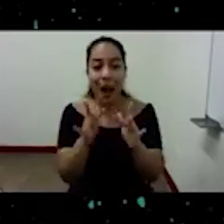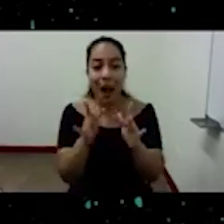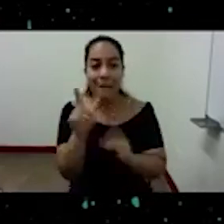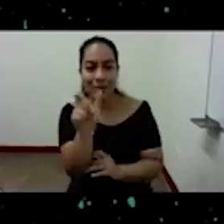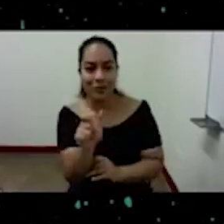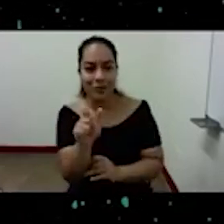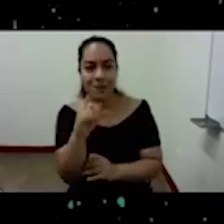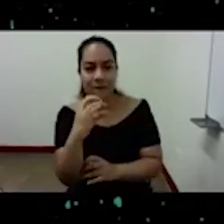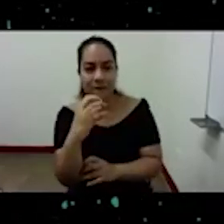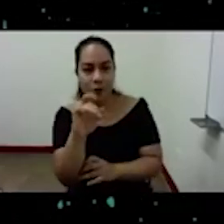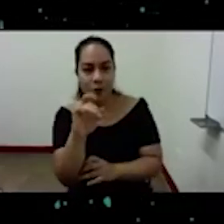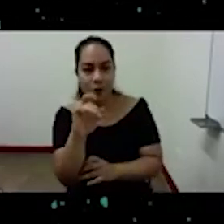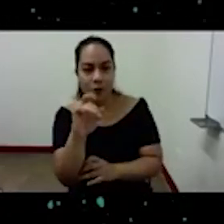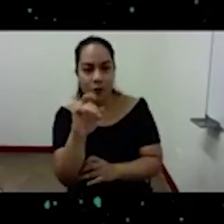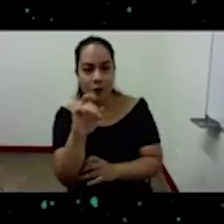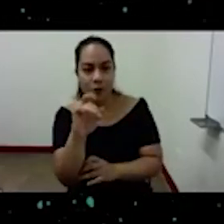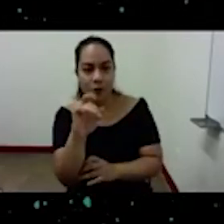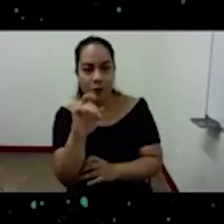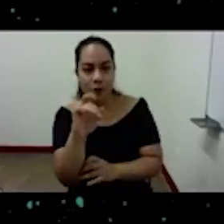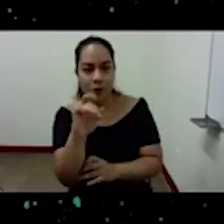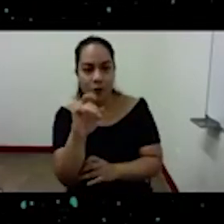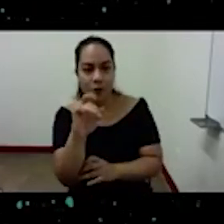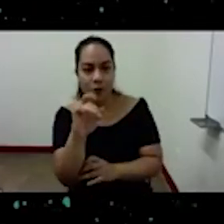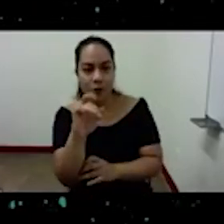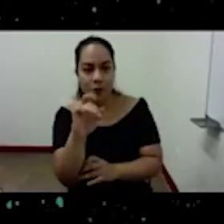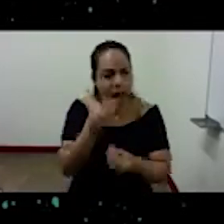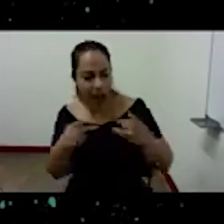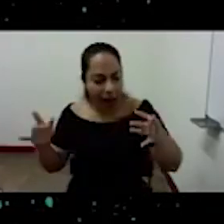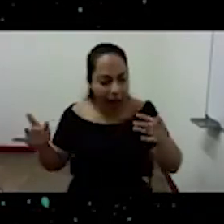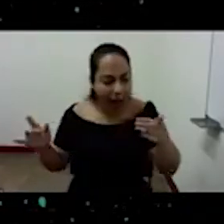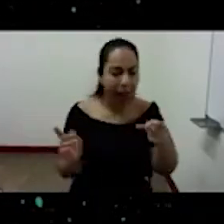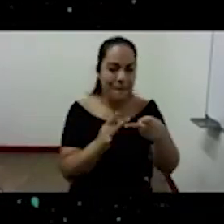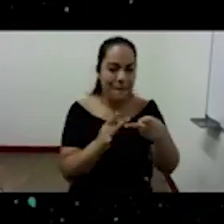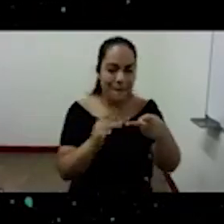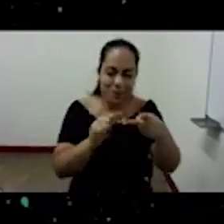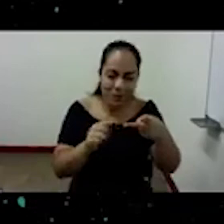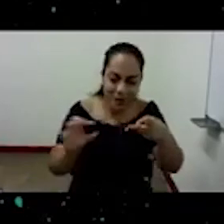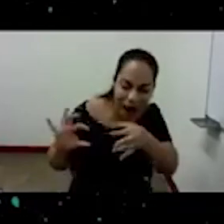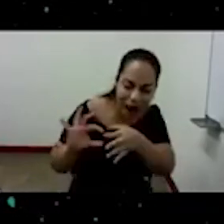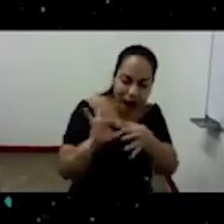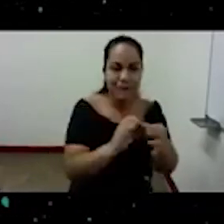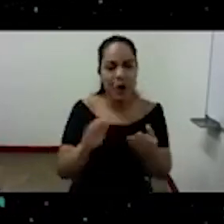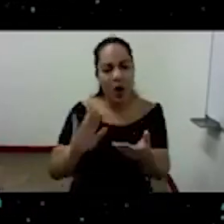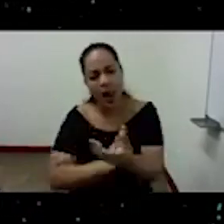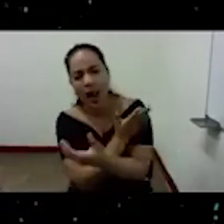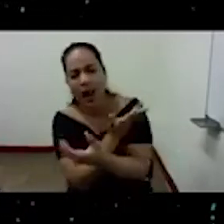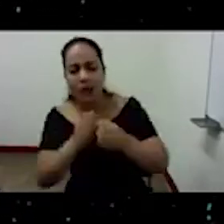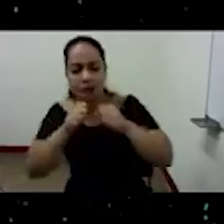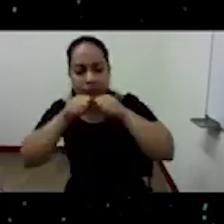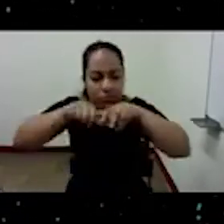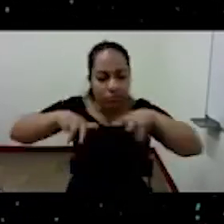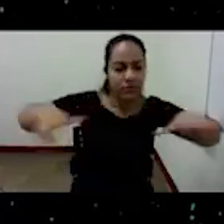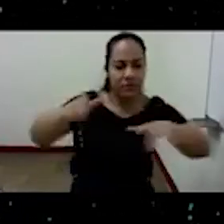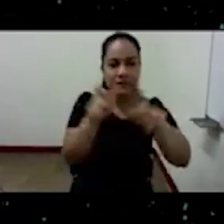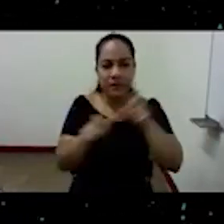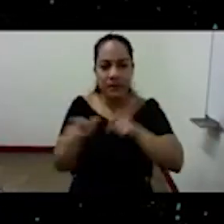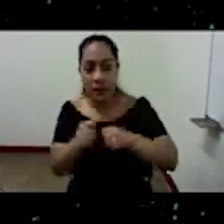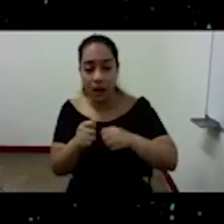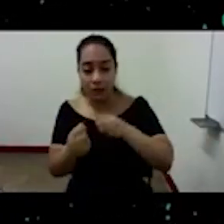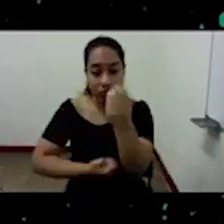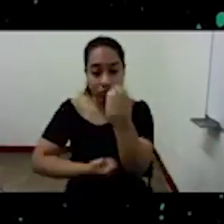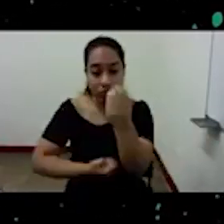fuerza orgiástica, es decir, dionisíaca, de la canción popular, introducida por Arquíloco,